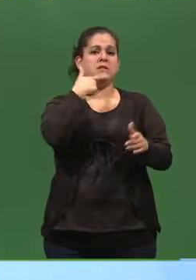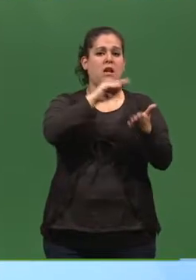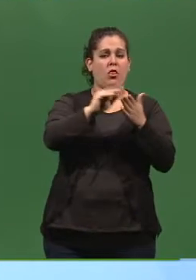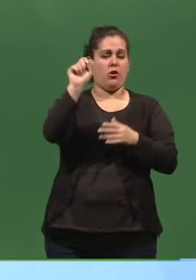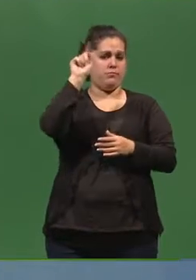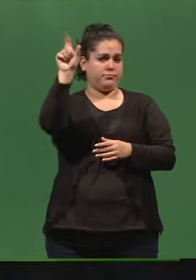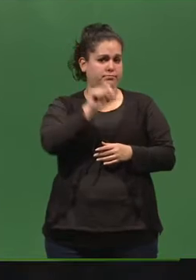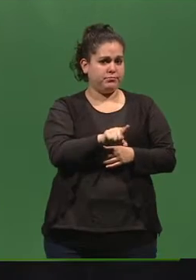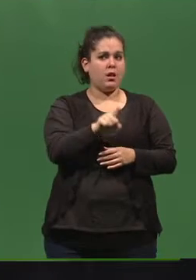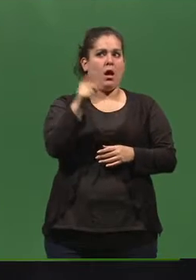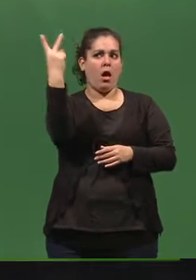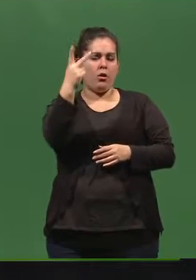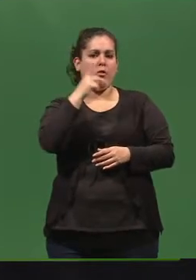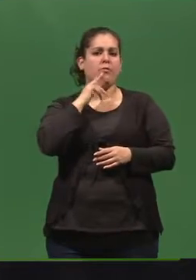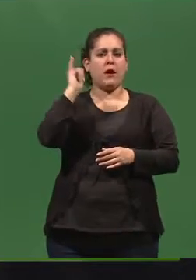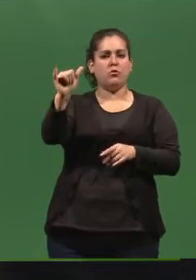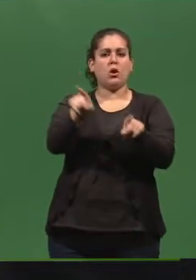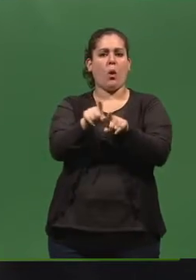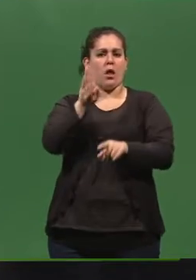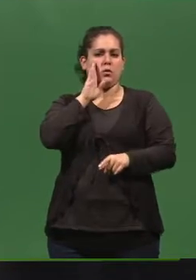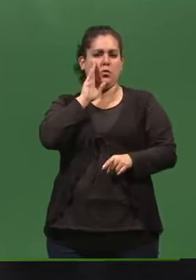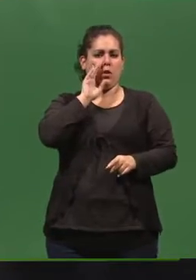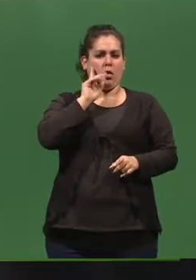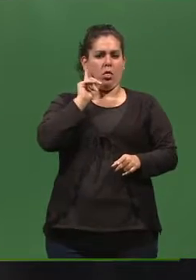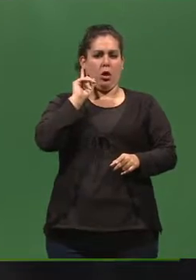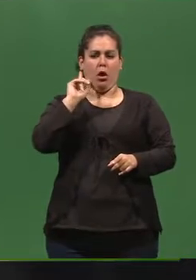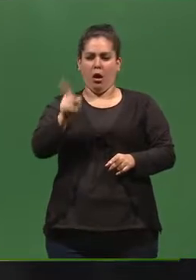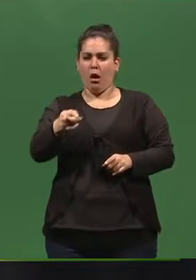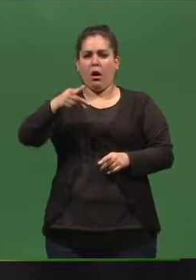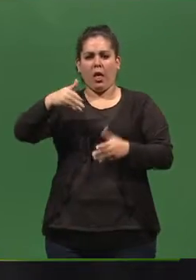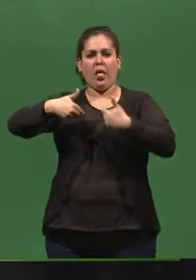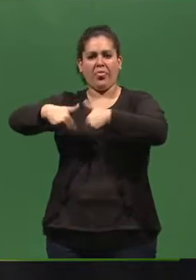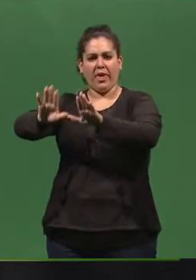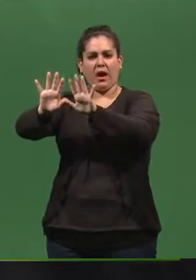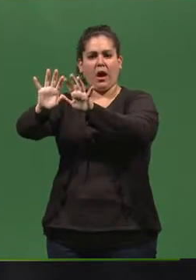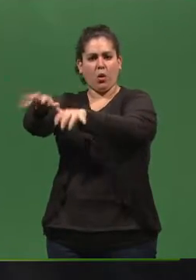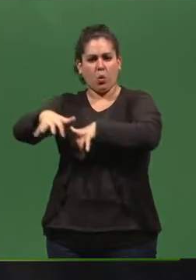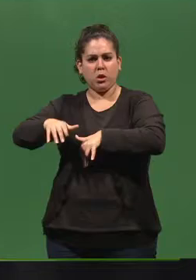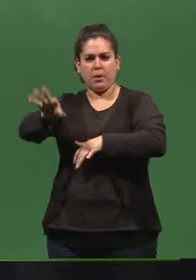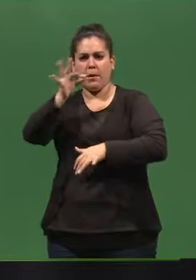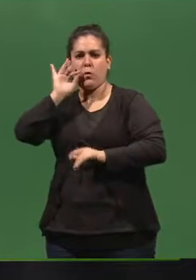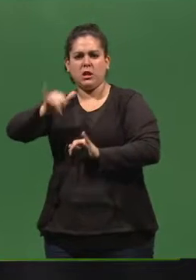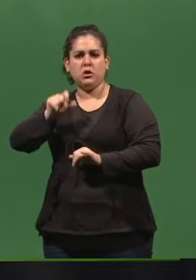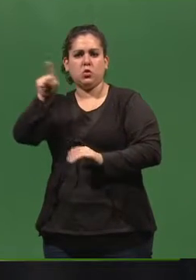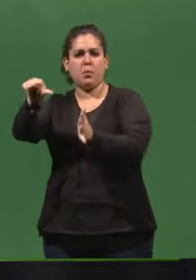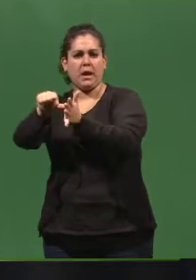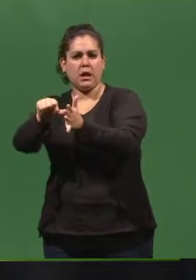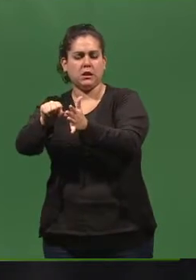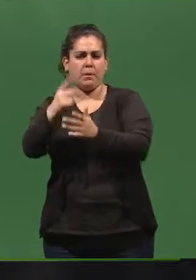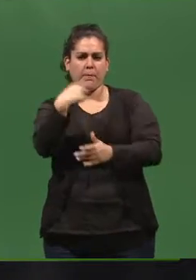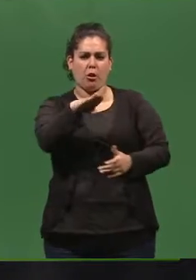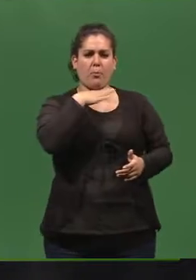y senadores mexicanos denuncian la doble vara de Estados Unidos, que está permitiendo cultivar en su país, pero de la frontera para